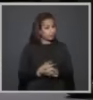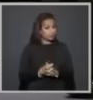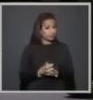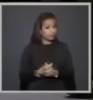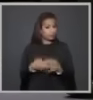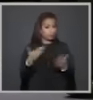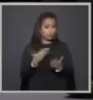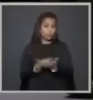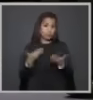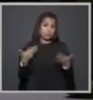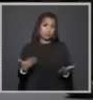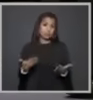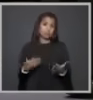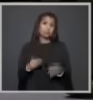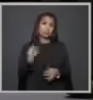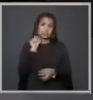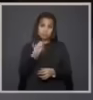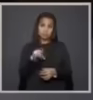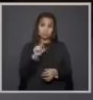ahora también